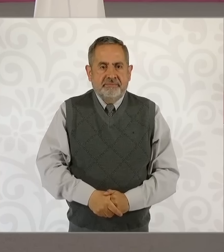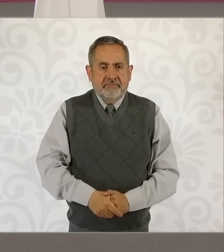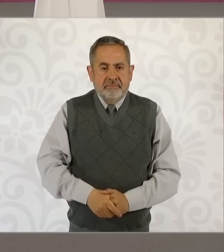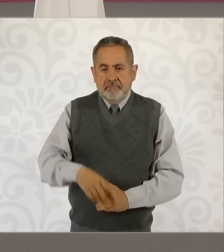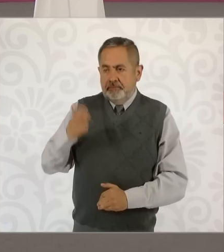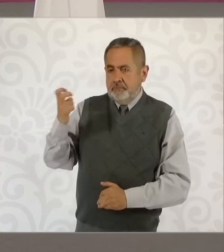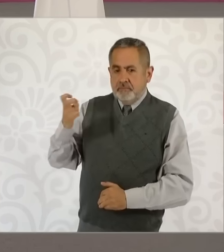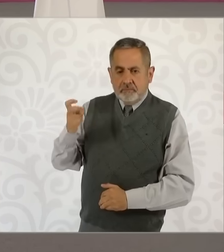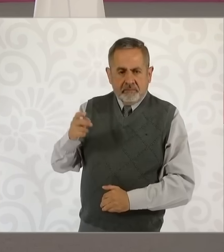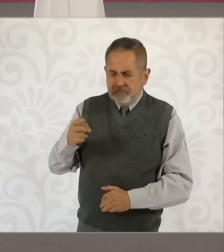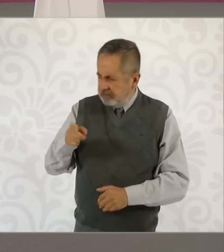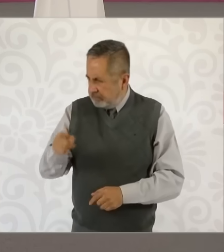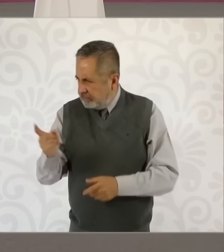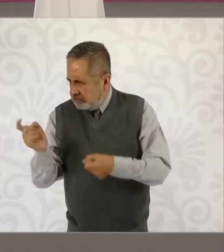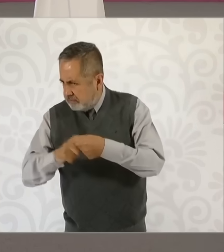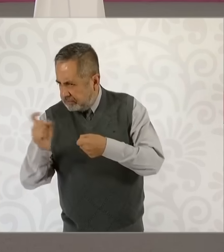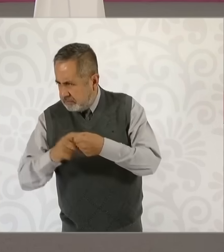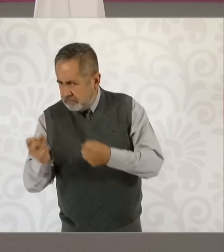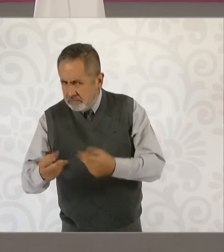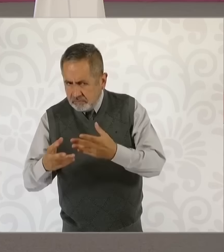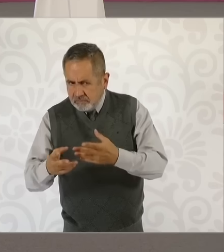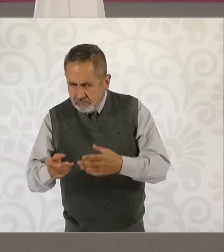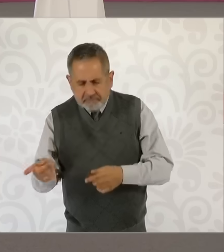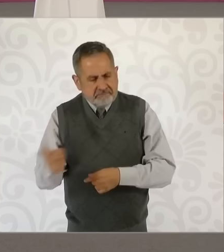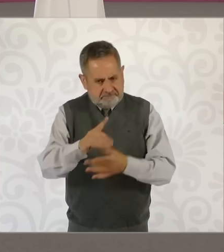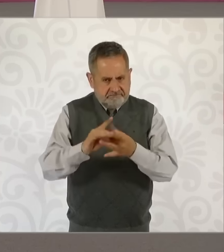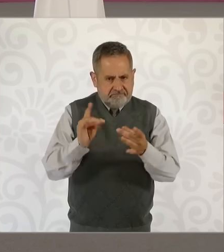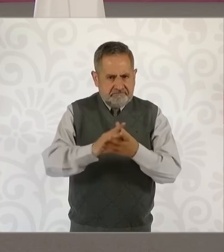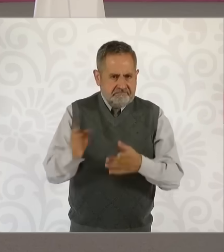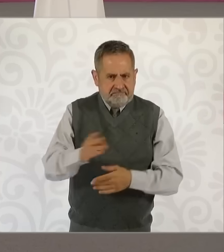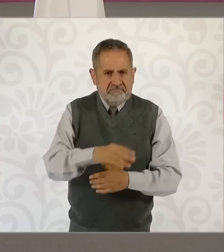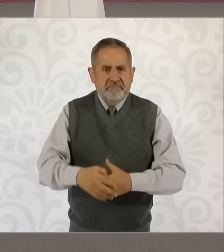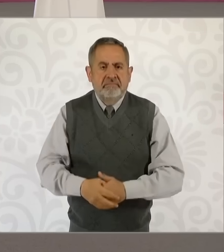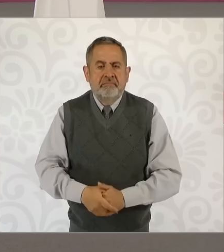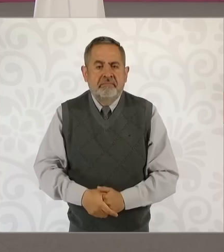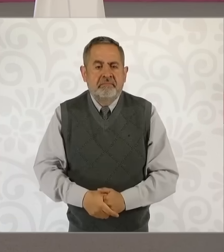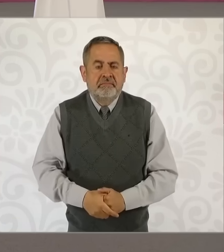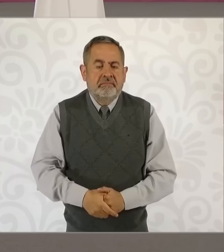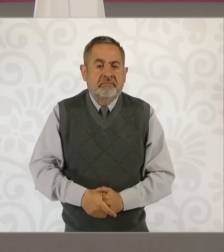¿Estos son los ingresos? A ver, explícalo, Zoe.